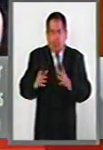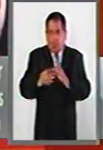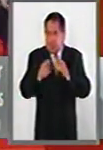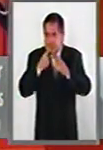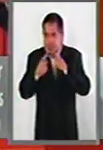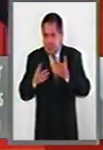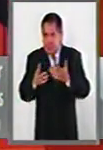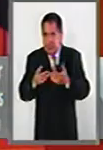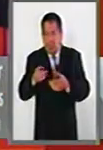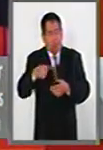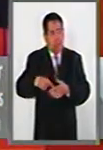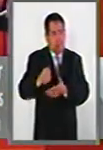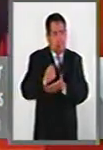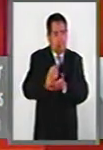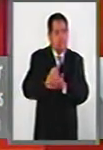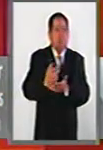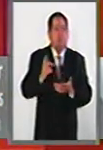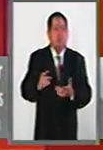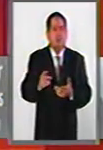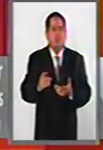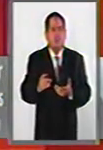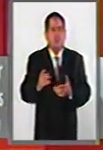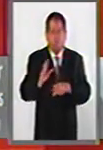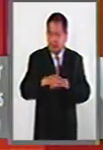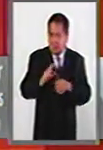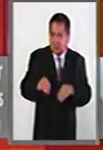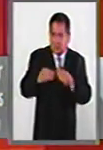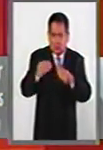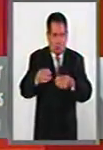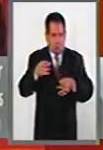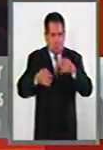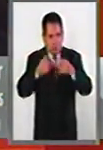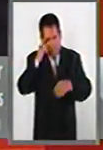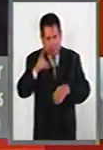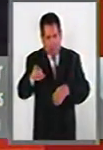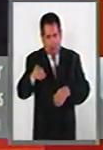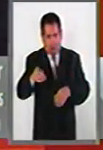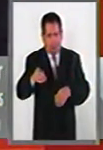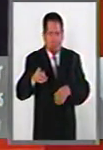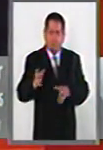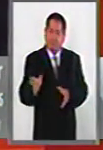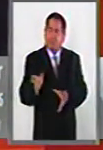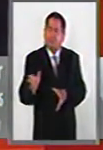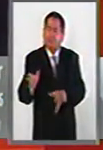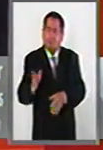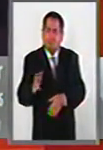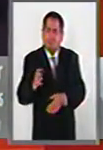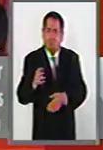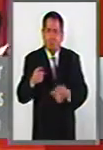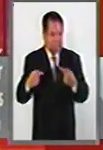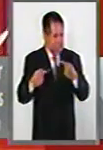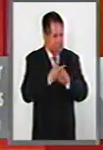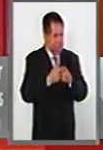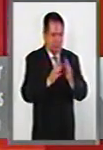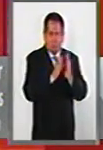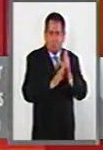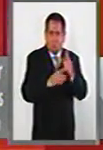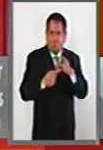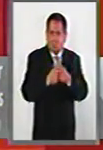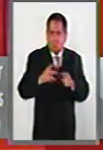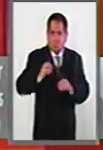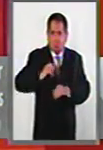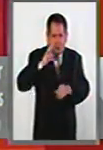visto, exigiendo que se les den instrumentos jurídicos para ejercer esa función anticonstitucional que no les